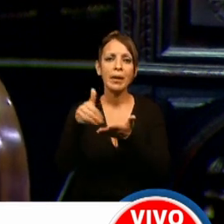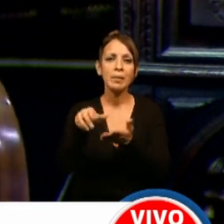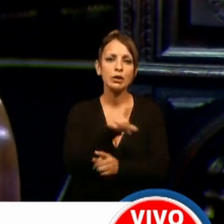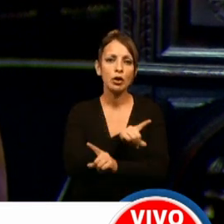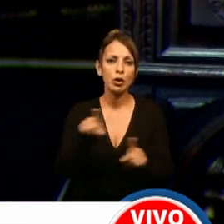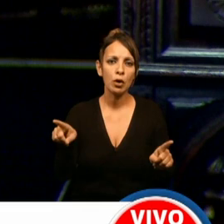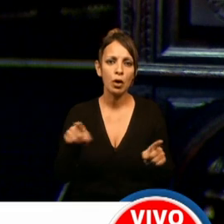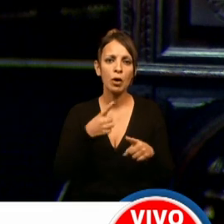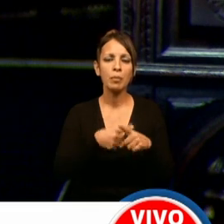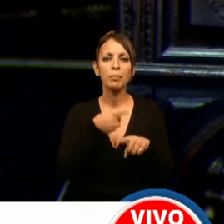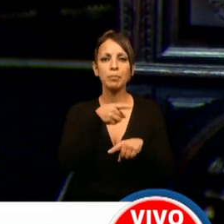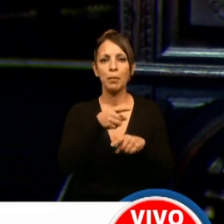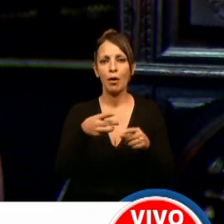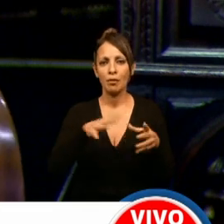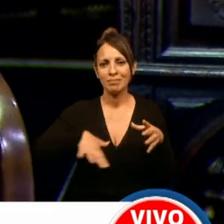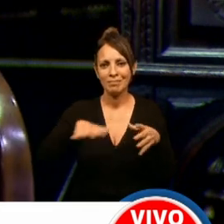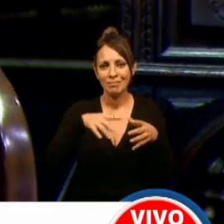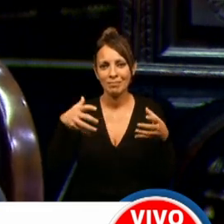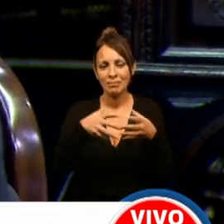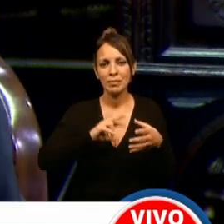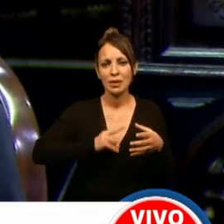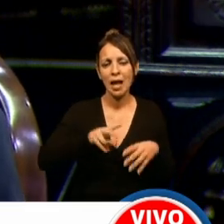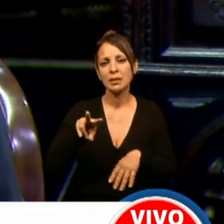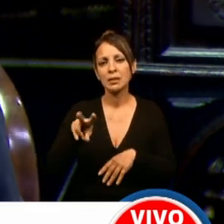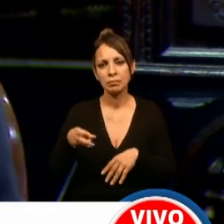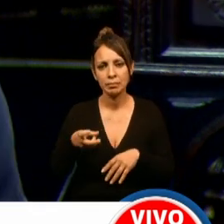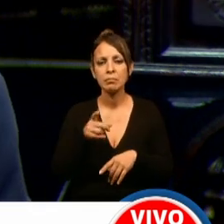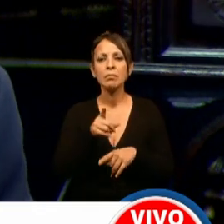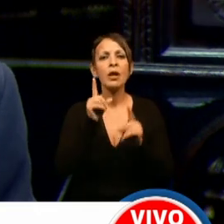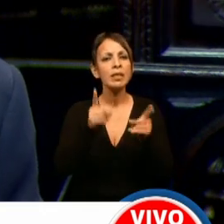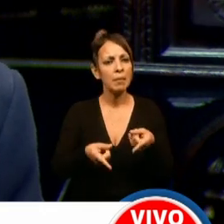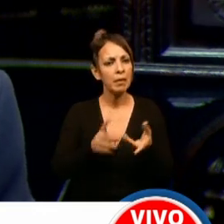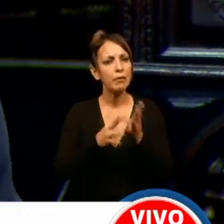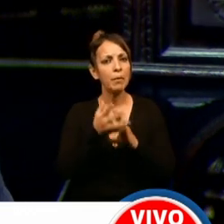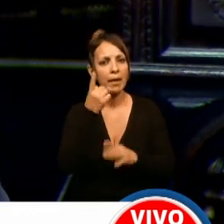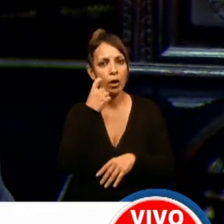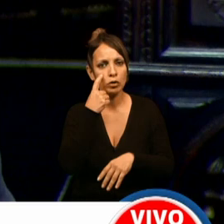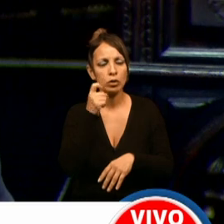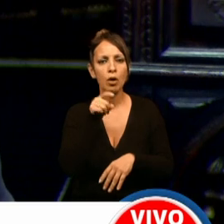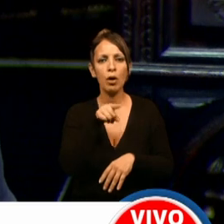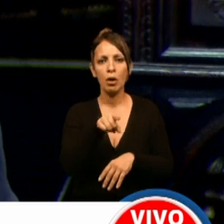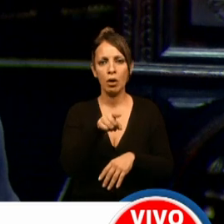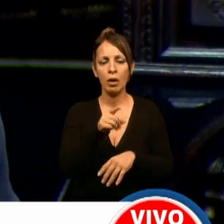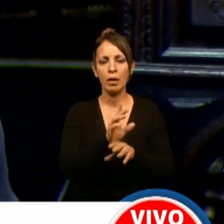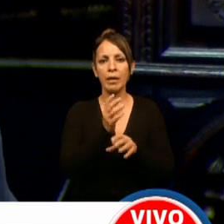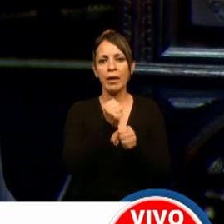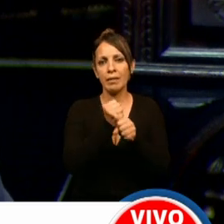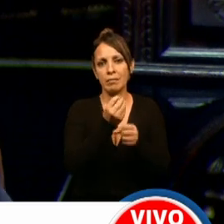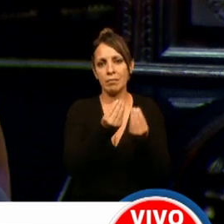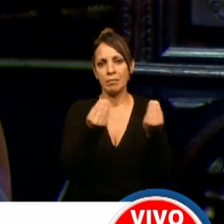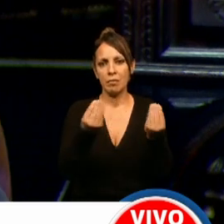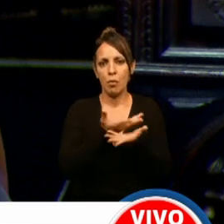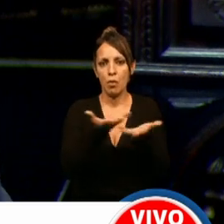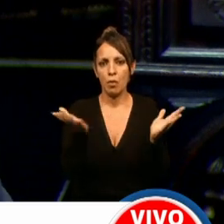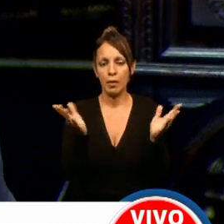transgénero travesti también estamos regulando al mismo tiempo sobre la ley de empleo público entre los fines que persigue